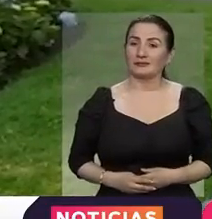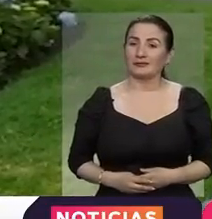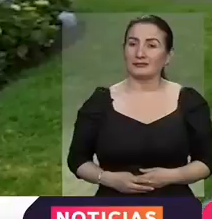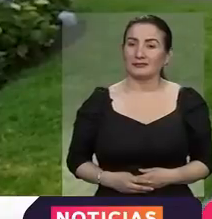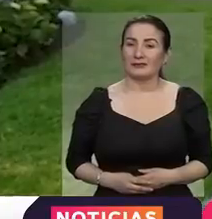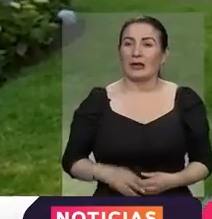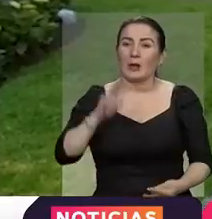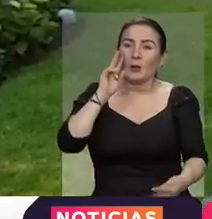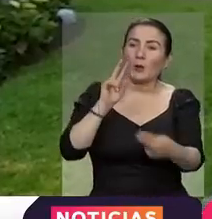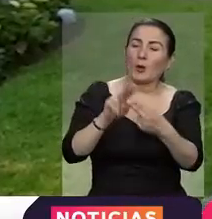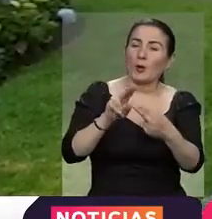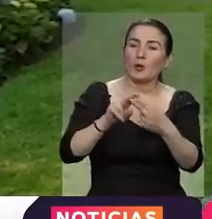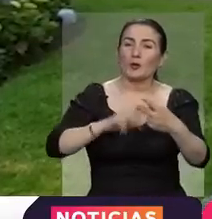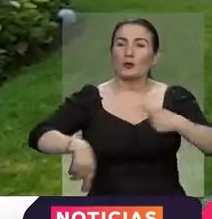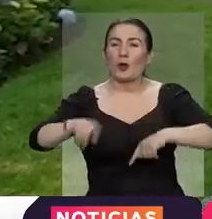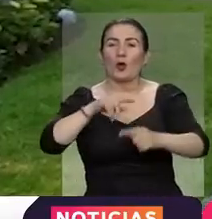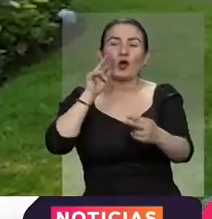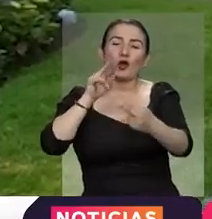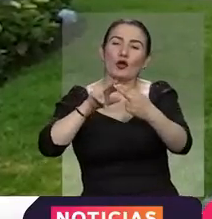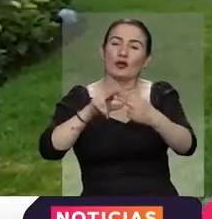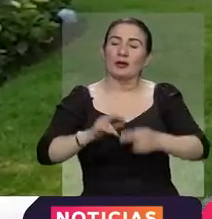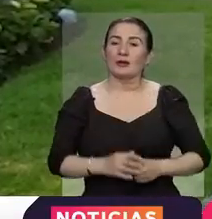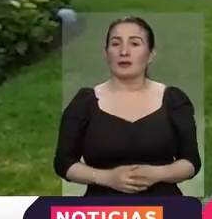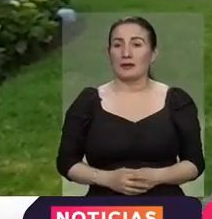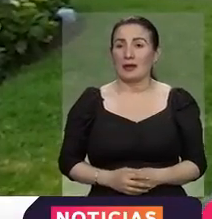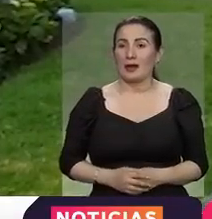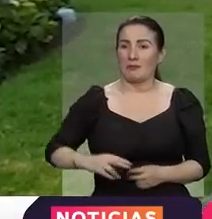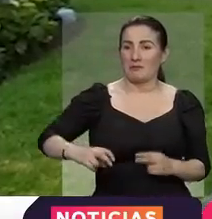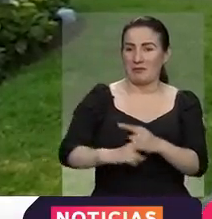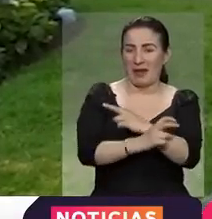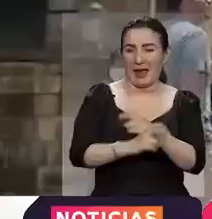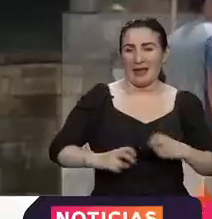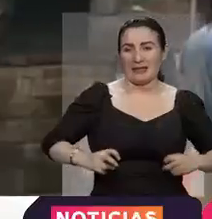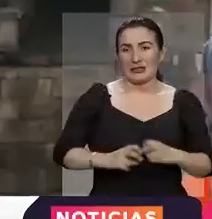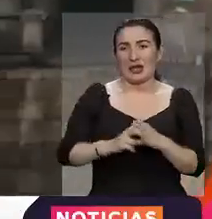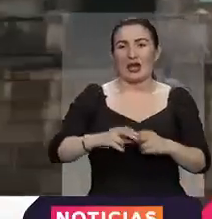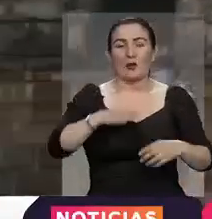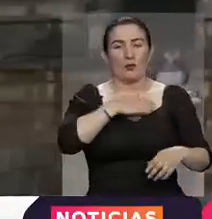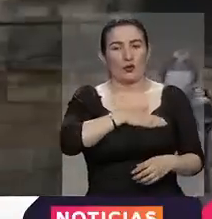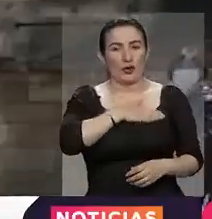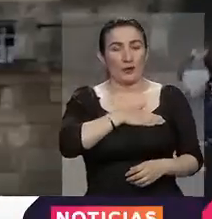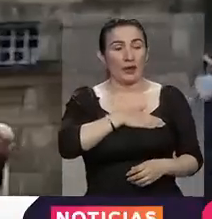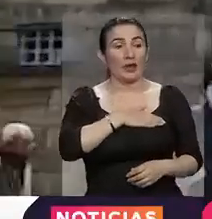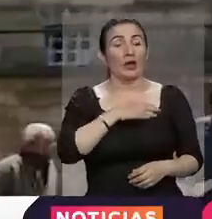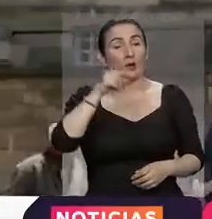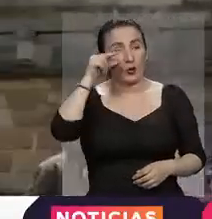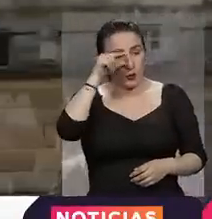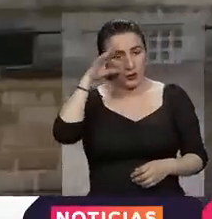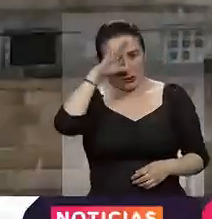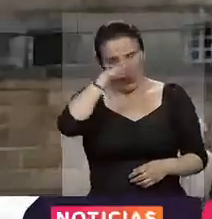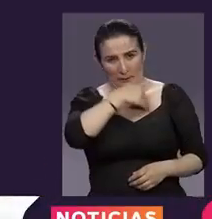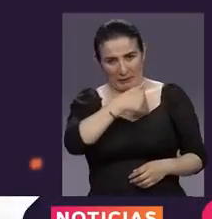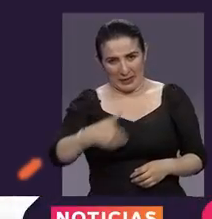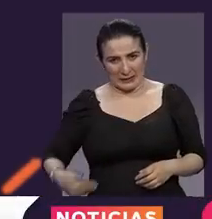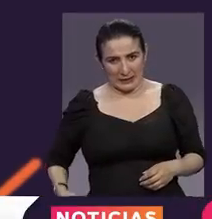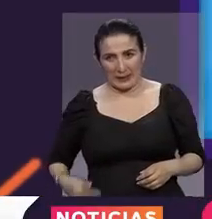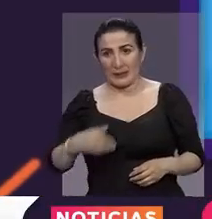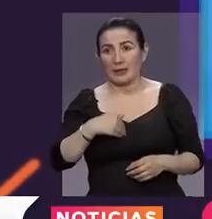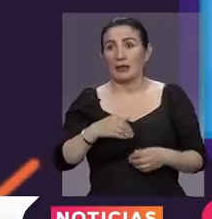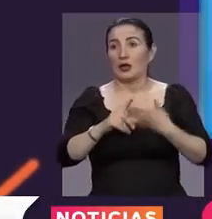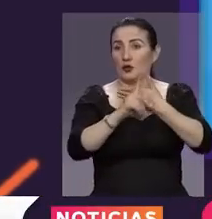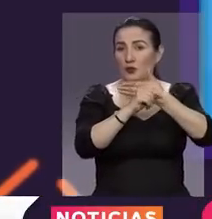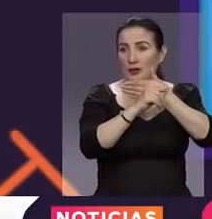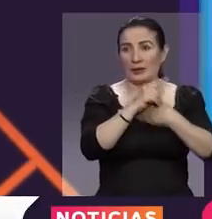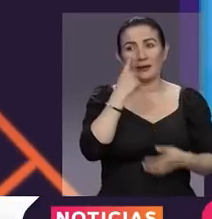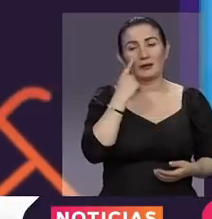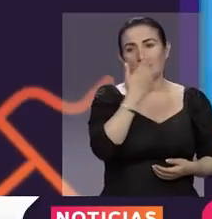conocer, pues, lo que antes no se conocía de la Plaza de Bolívar y sus alrededores. El presidente Gustavo Petro, por su parte, a través de Twitter,